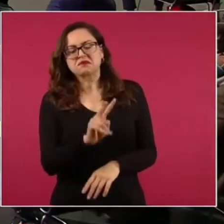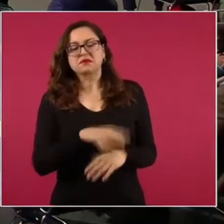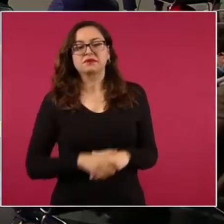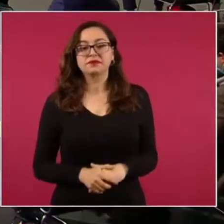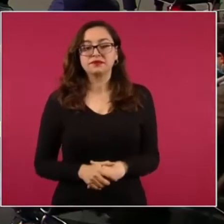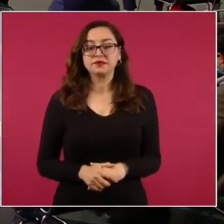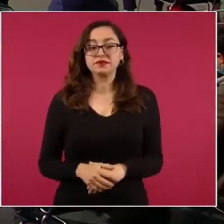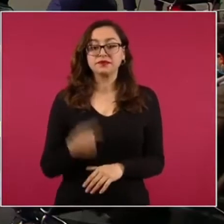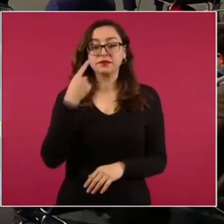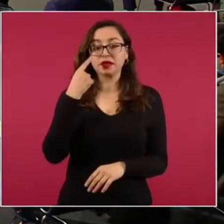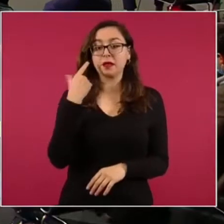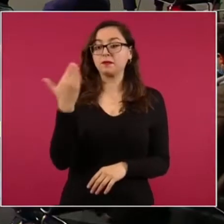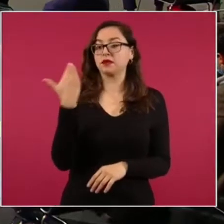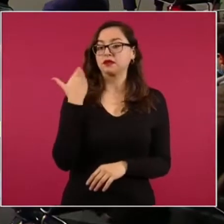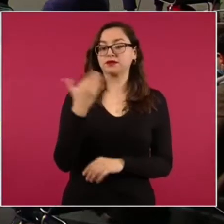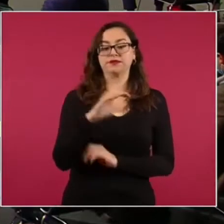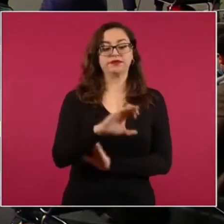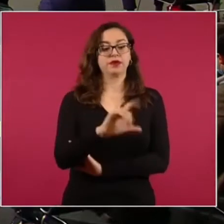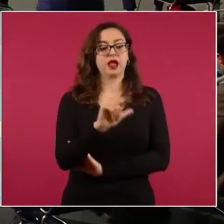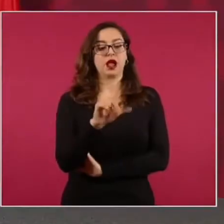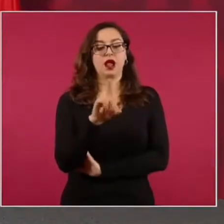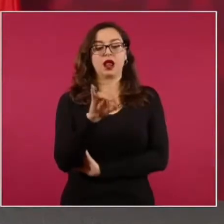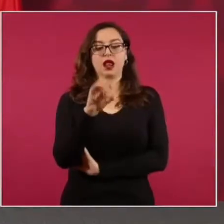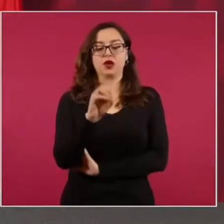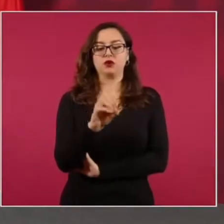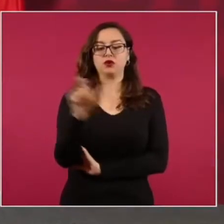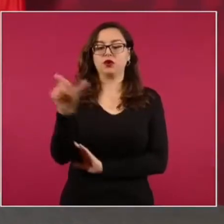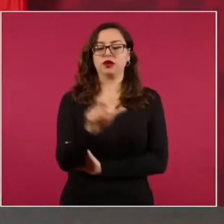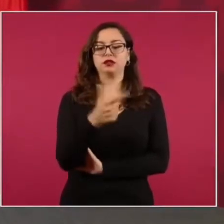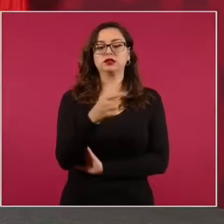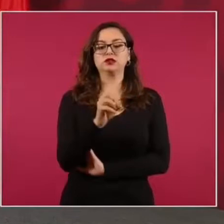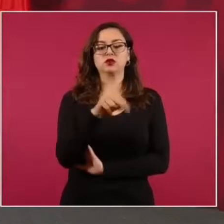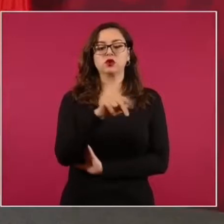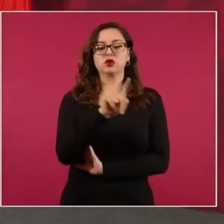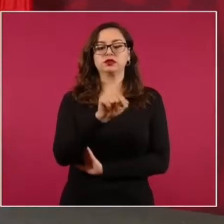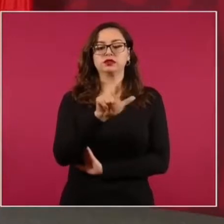Claudio X González está llamando a una nueva alianza